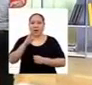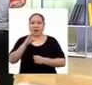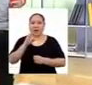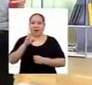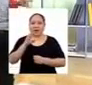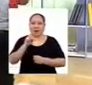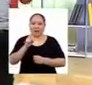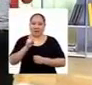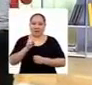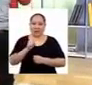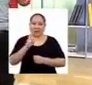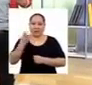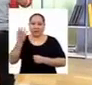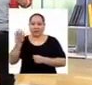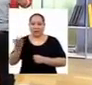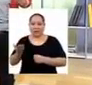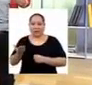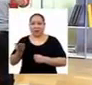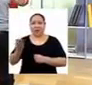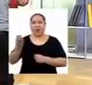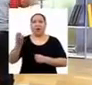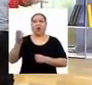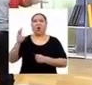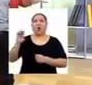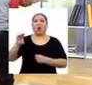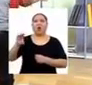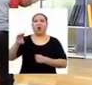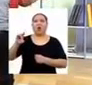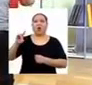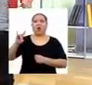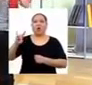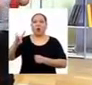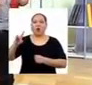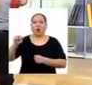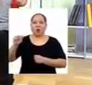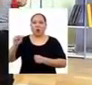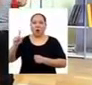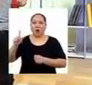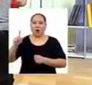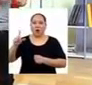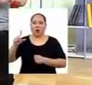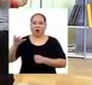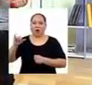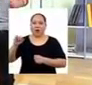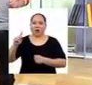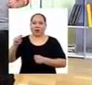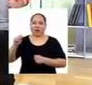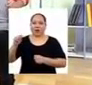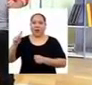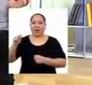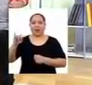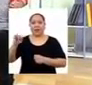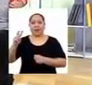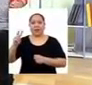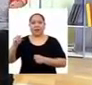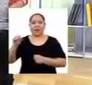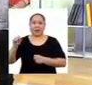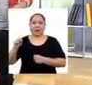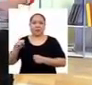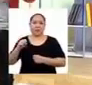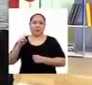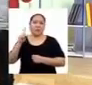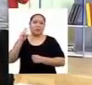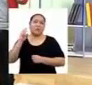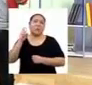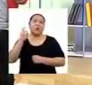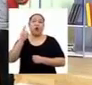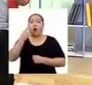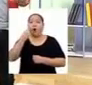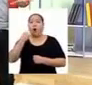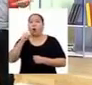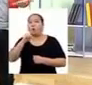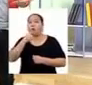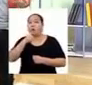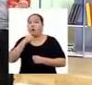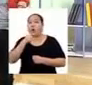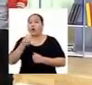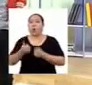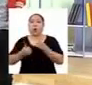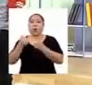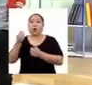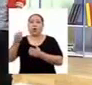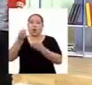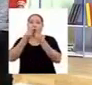son variables cualitativas, ya están. Son, por ejemplo, sexo, el tipo de